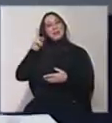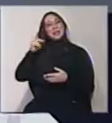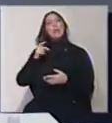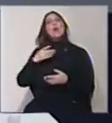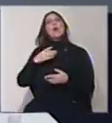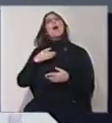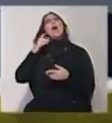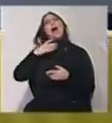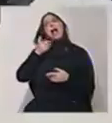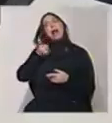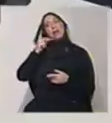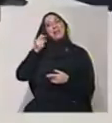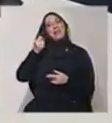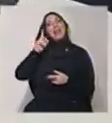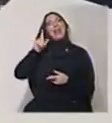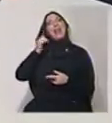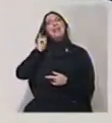Luis Puig. Ya venimos.